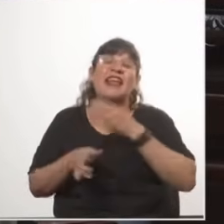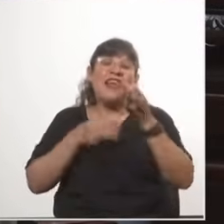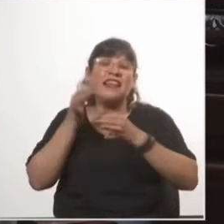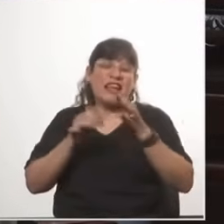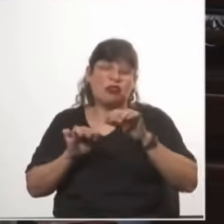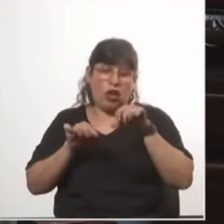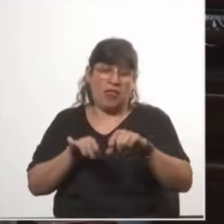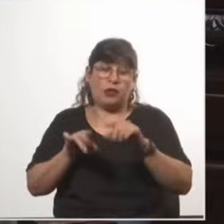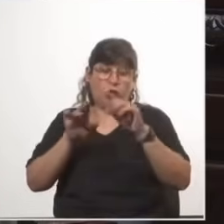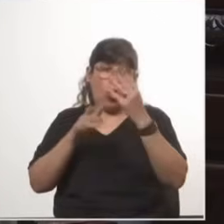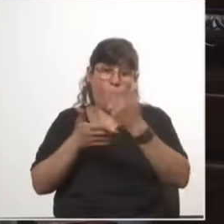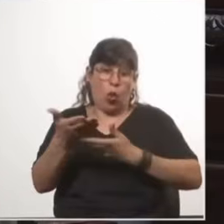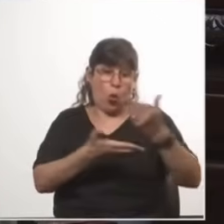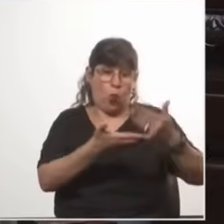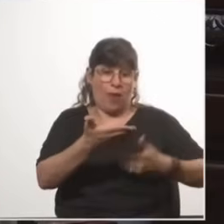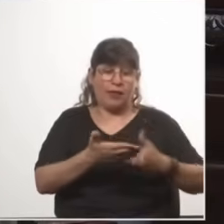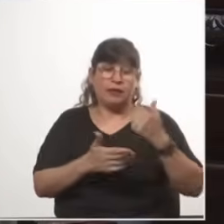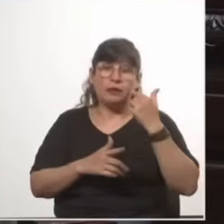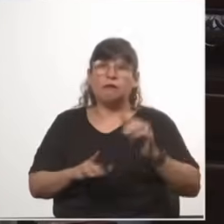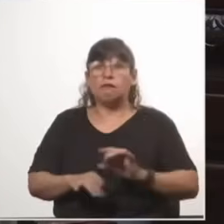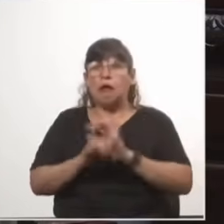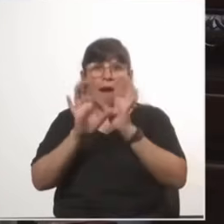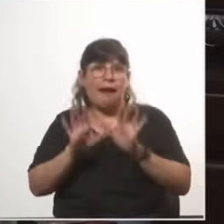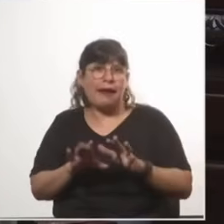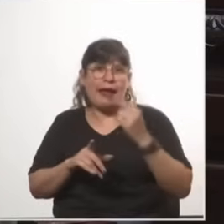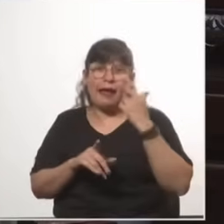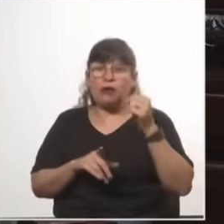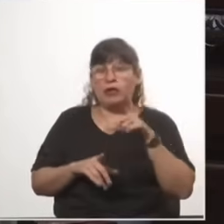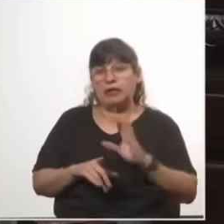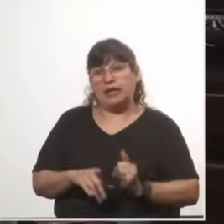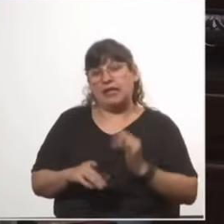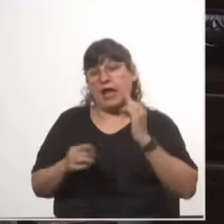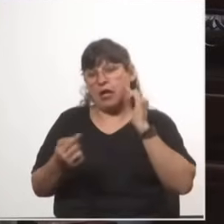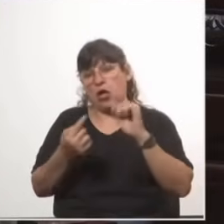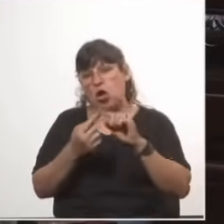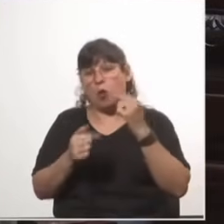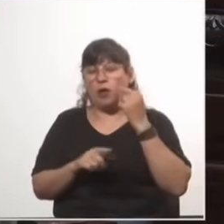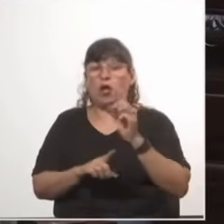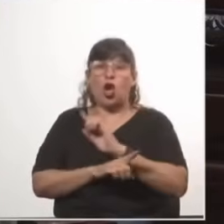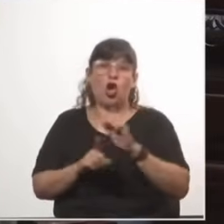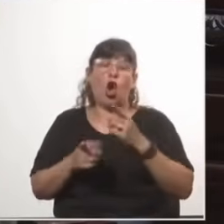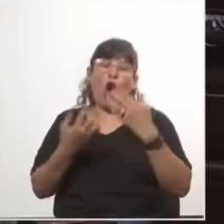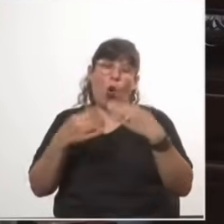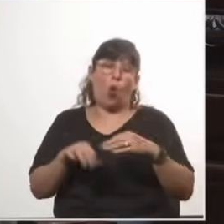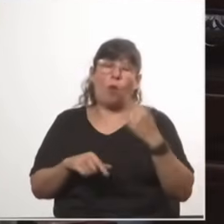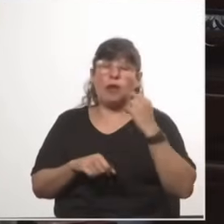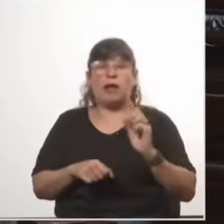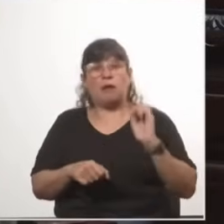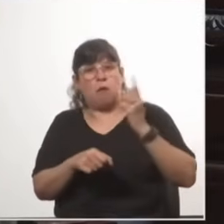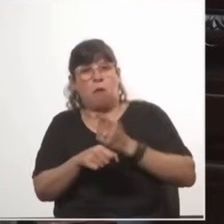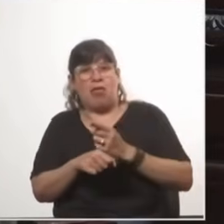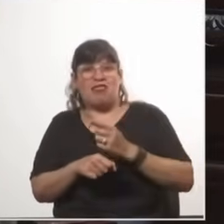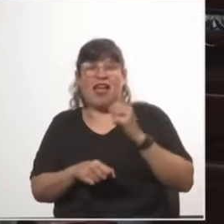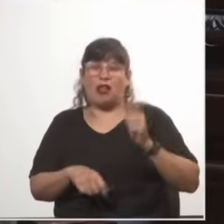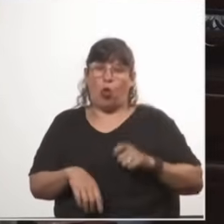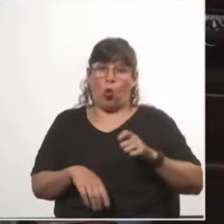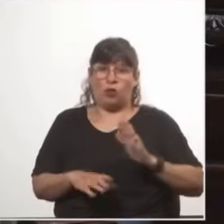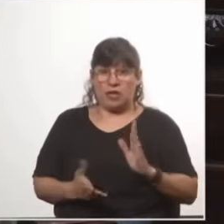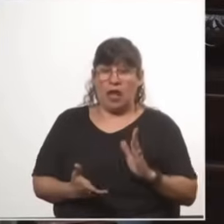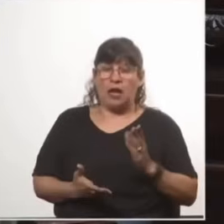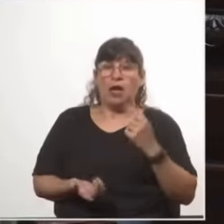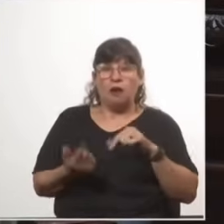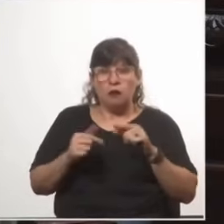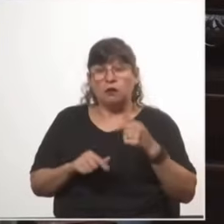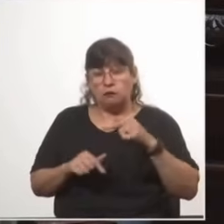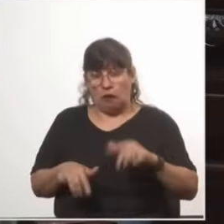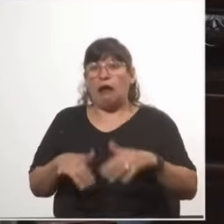documentos, parecería claro que tenían el objetivo de incumplir el mandato judicial. Bueno, es lo